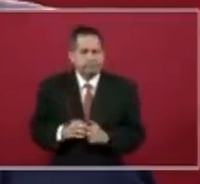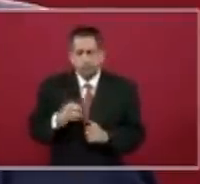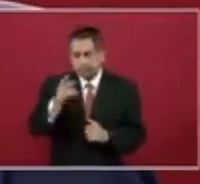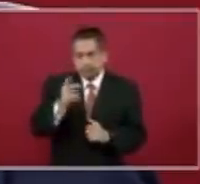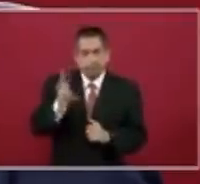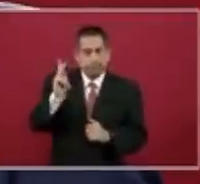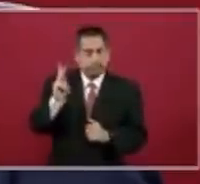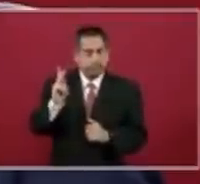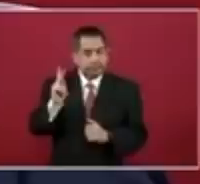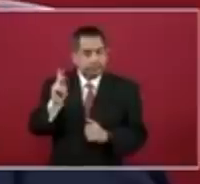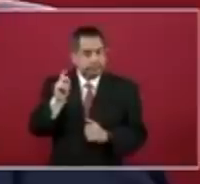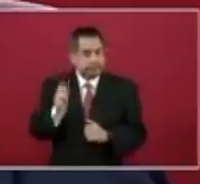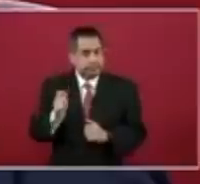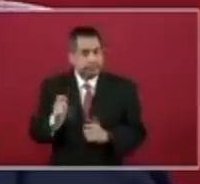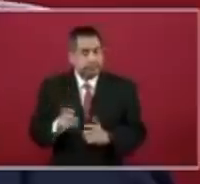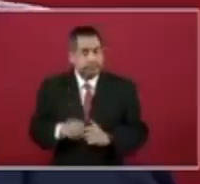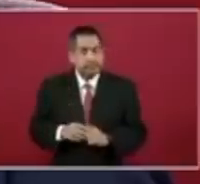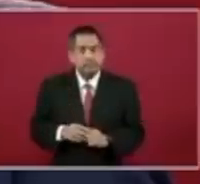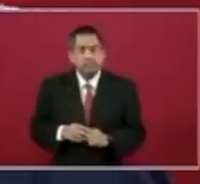pero